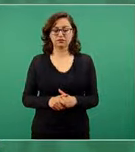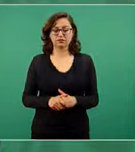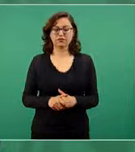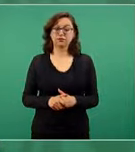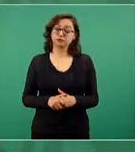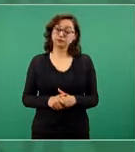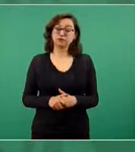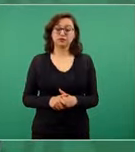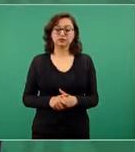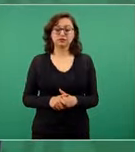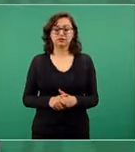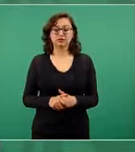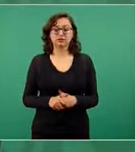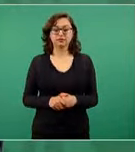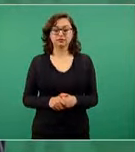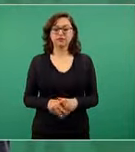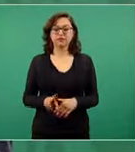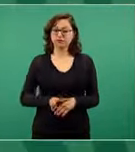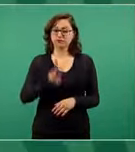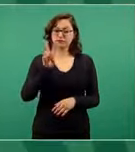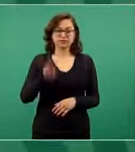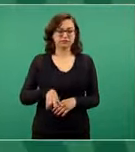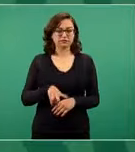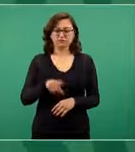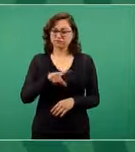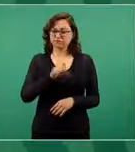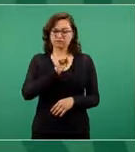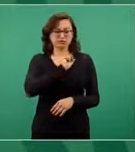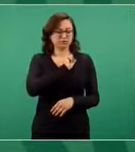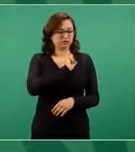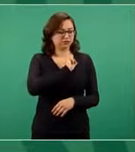Es realmente muy vil